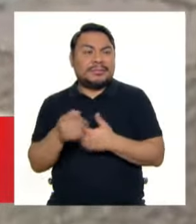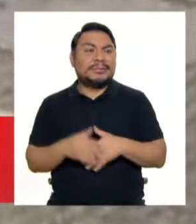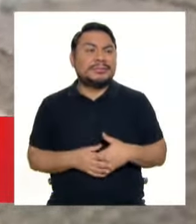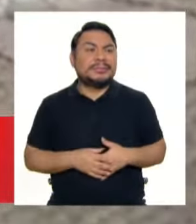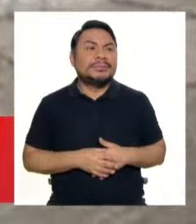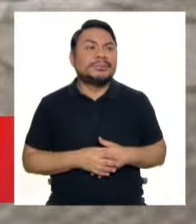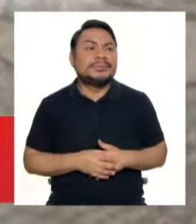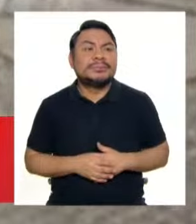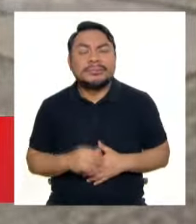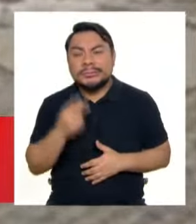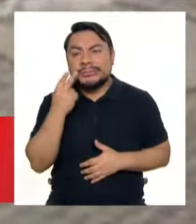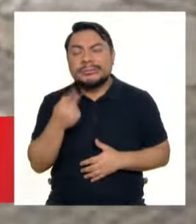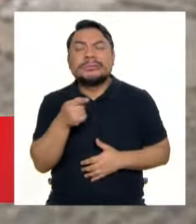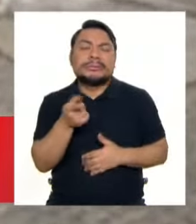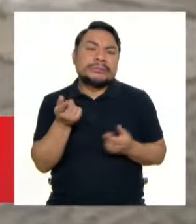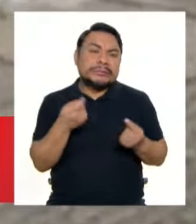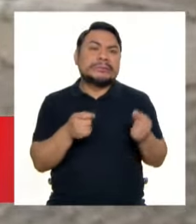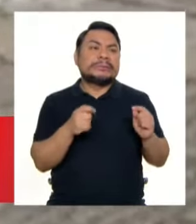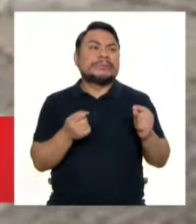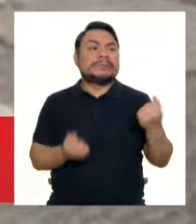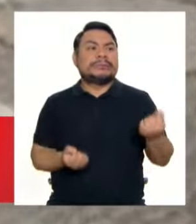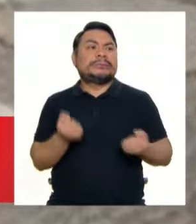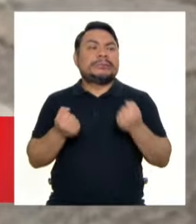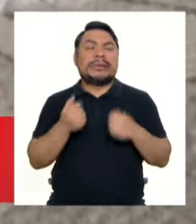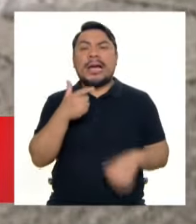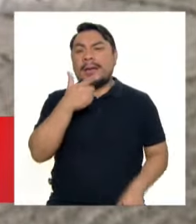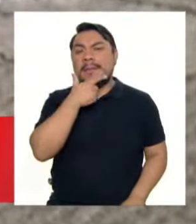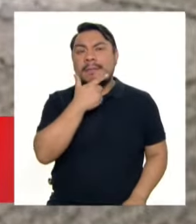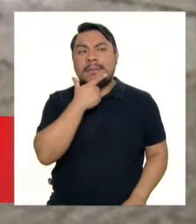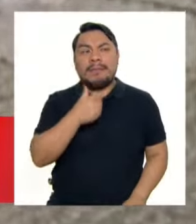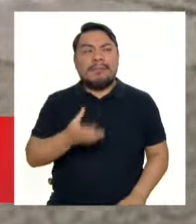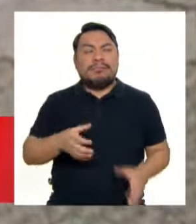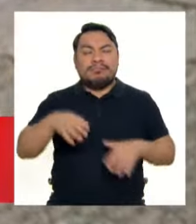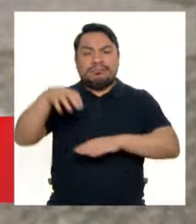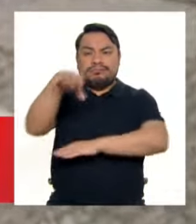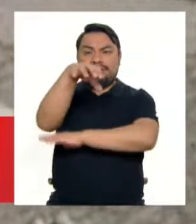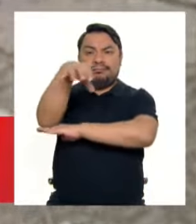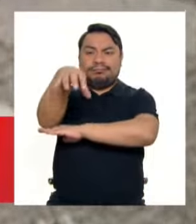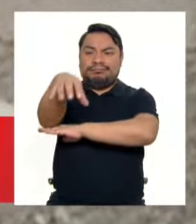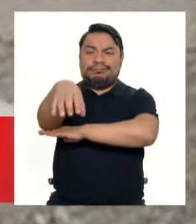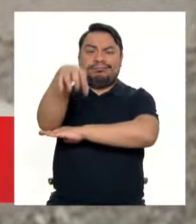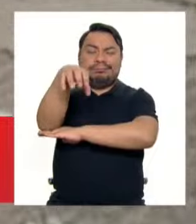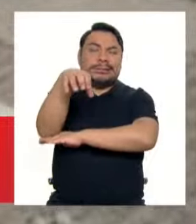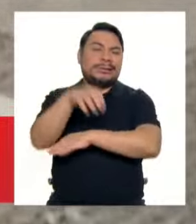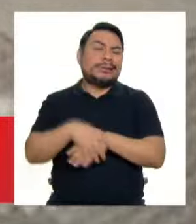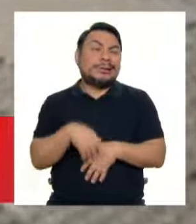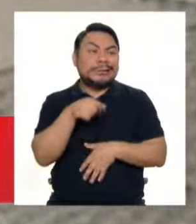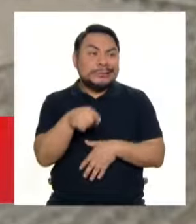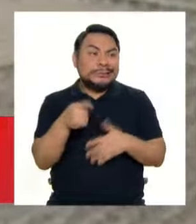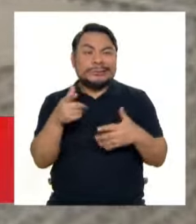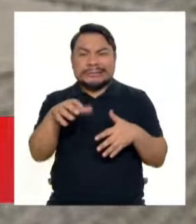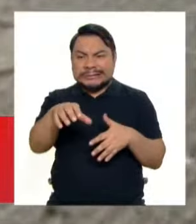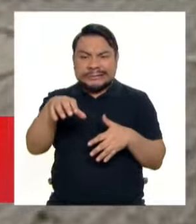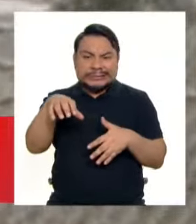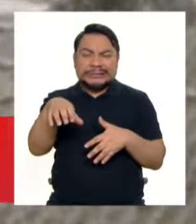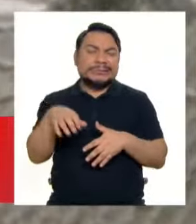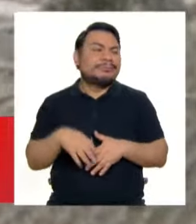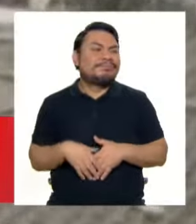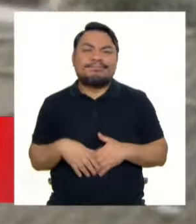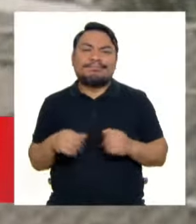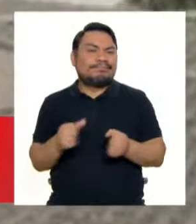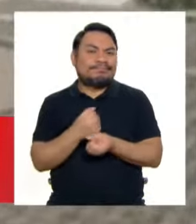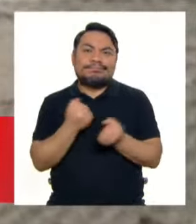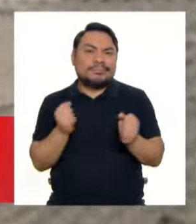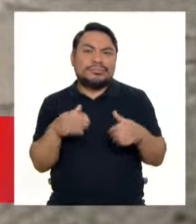vemos es en imágenes un tractor de Gran tamaño también que hace algunas horas trató de retirarlo pero no